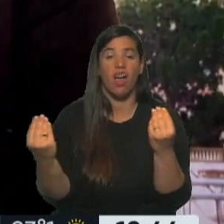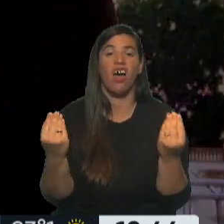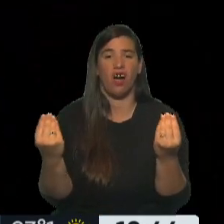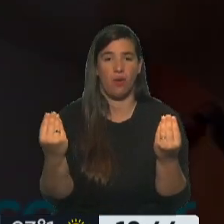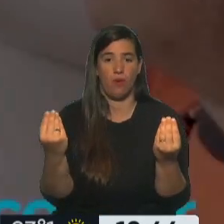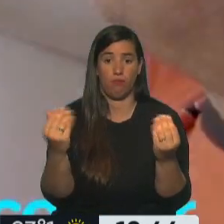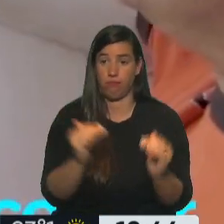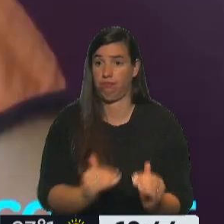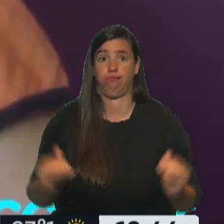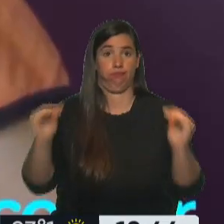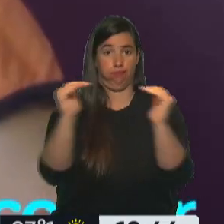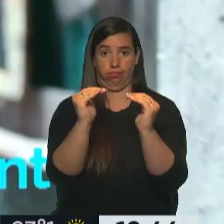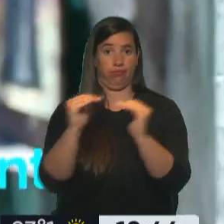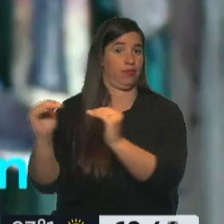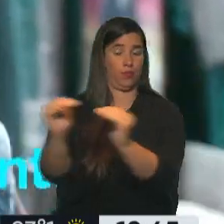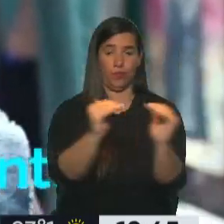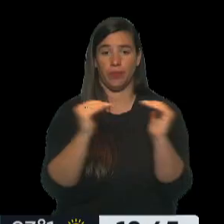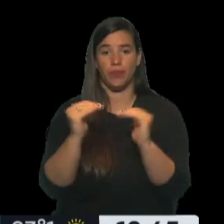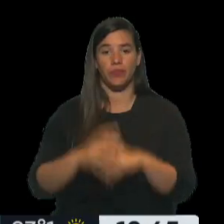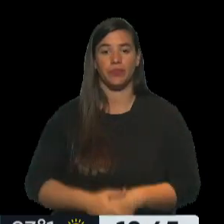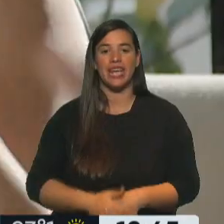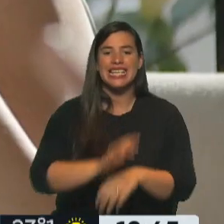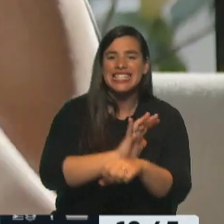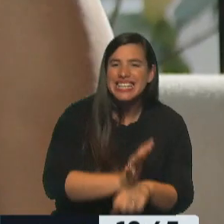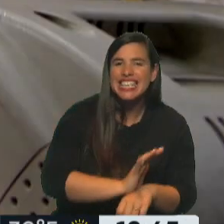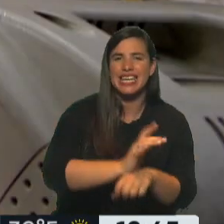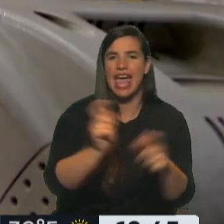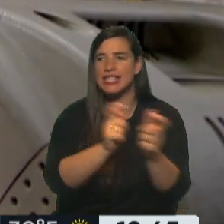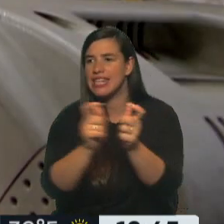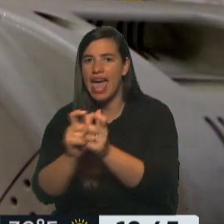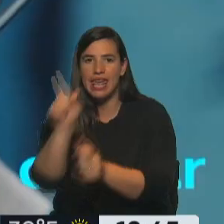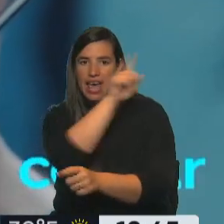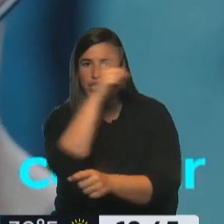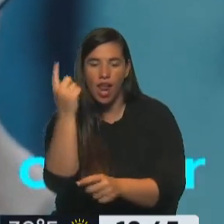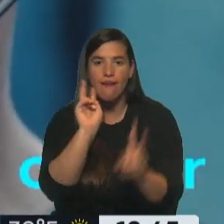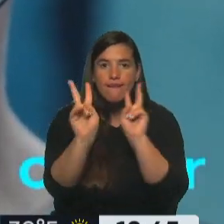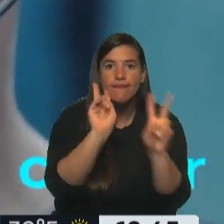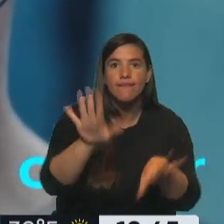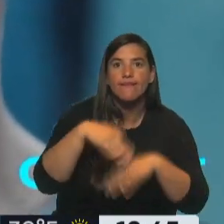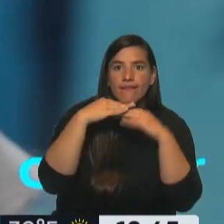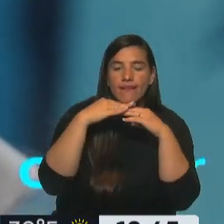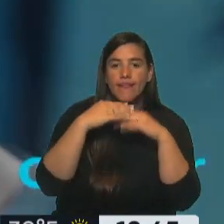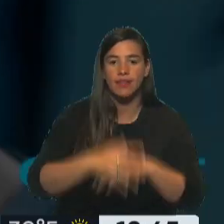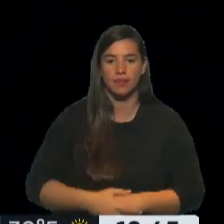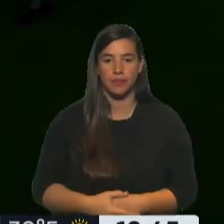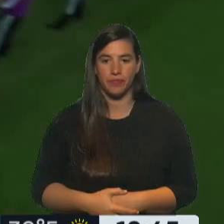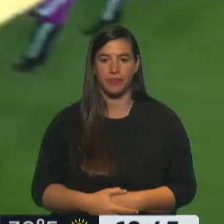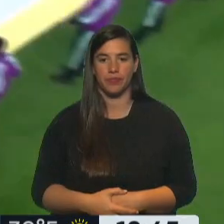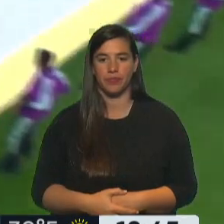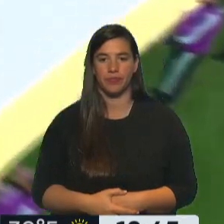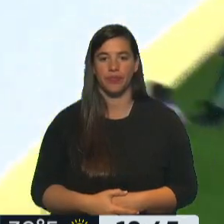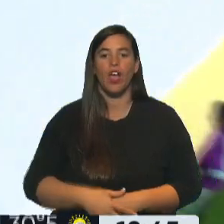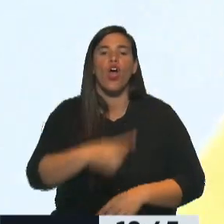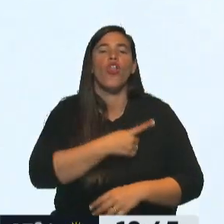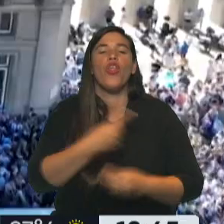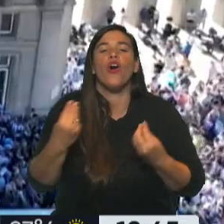están en desventaja. Y el cine y las series nacionales que no podés dejar de ver. Al final decidí confiar en vos. ¿A dónde